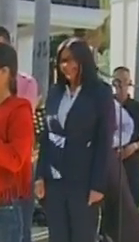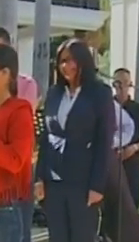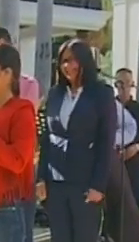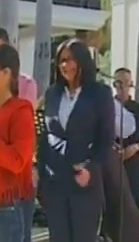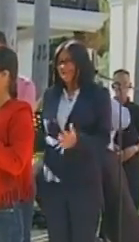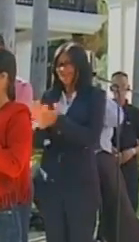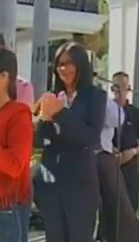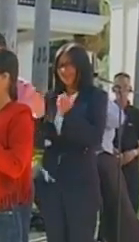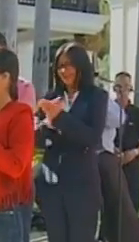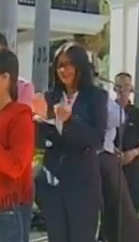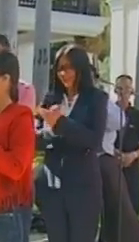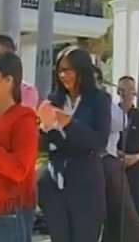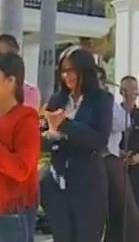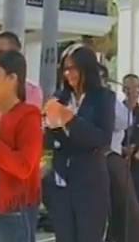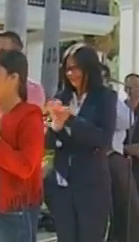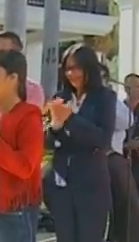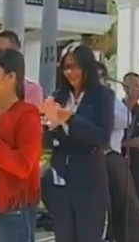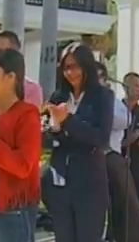Vivirá.